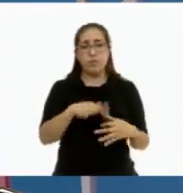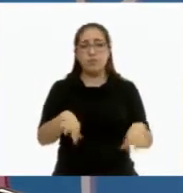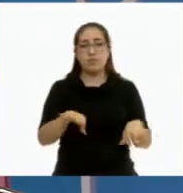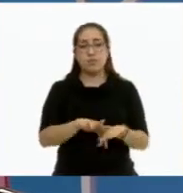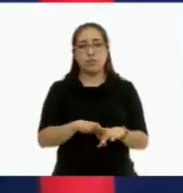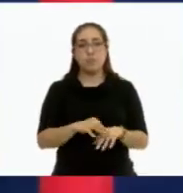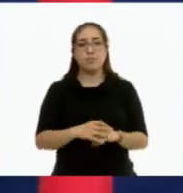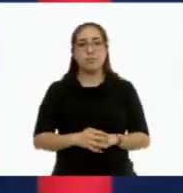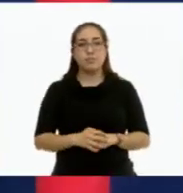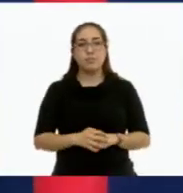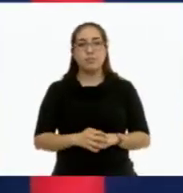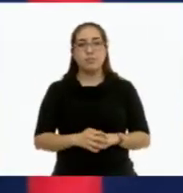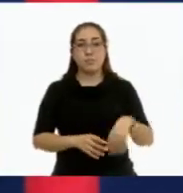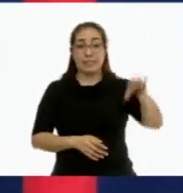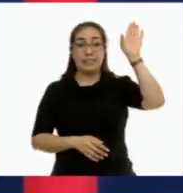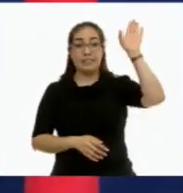importante.